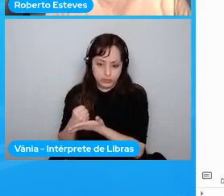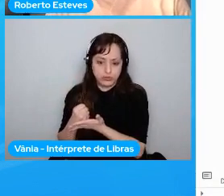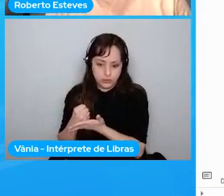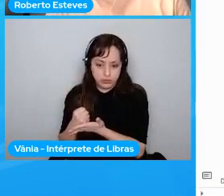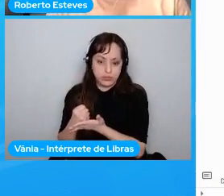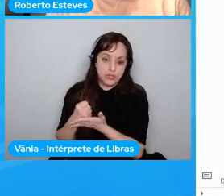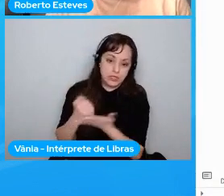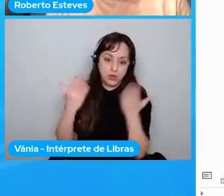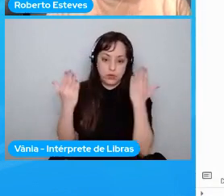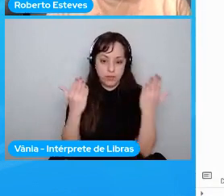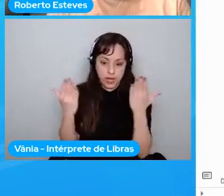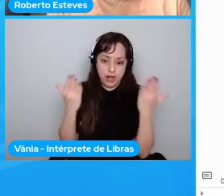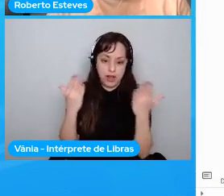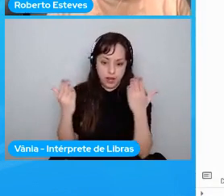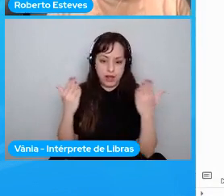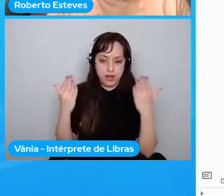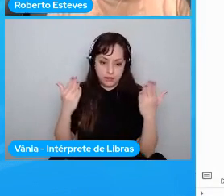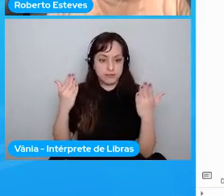a concentrarnos